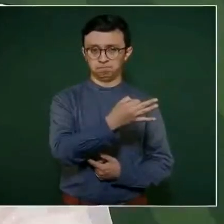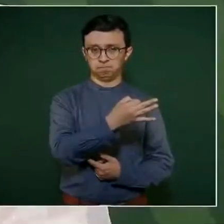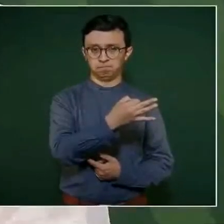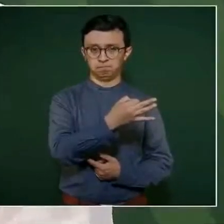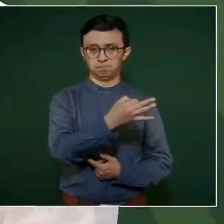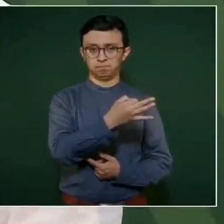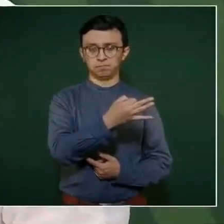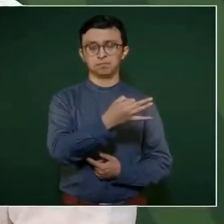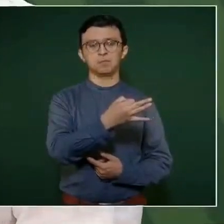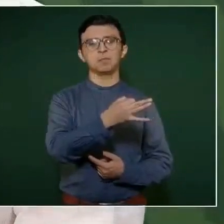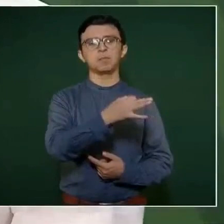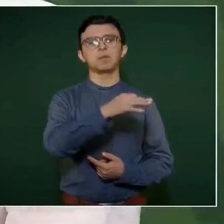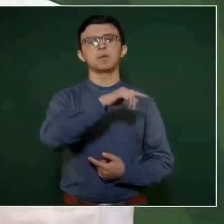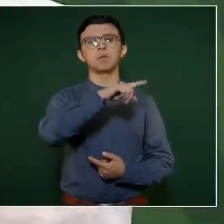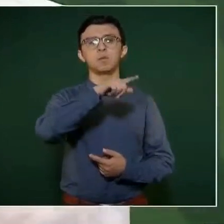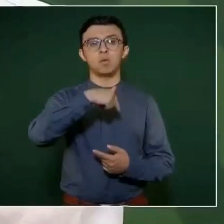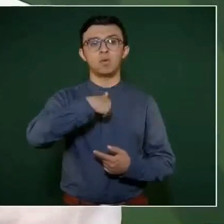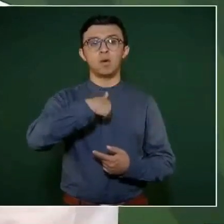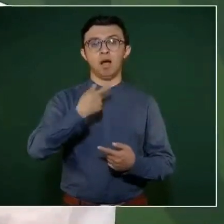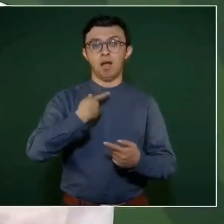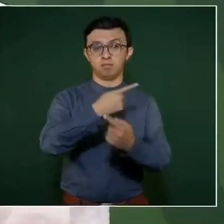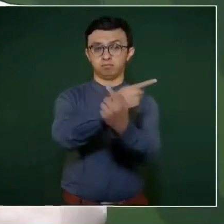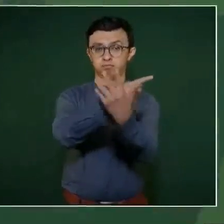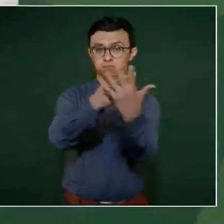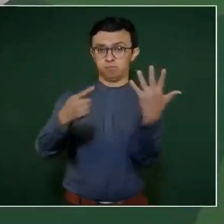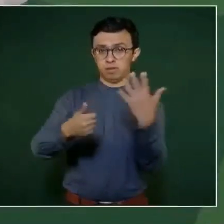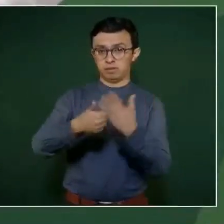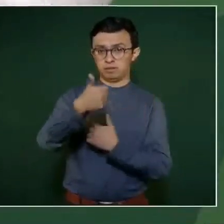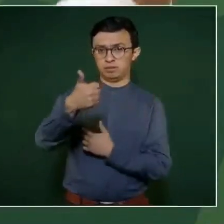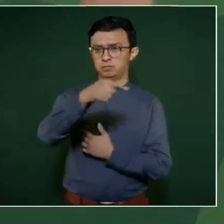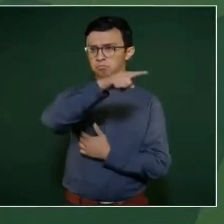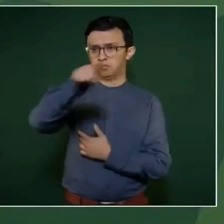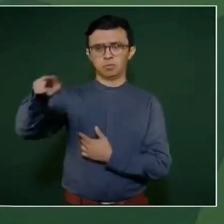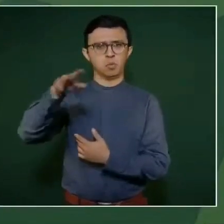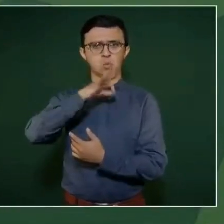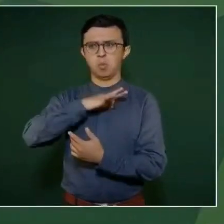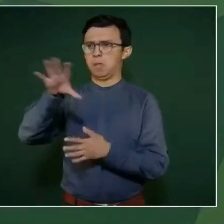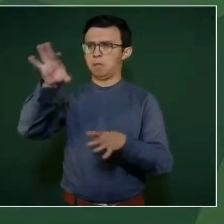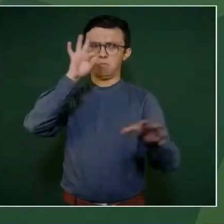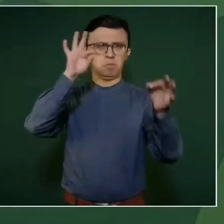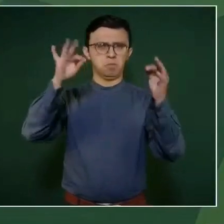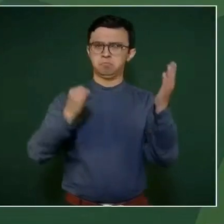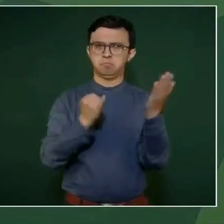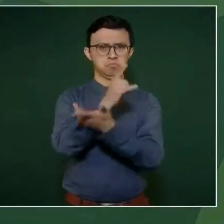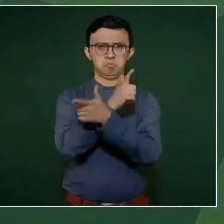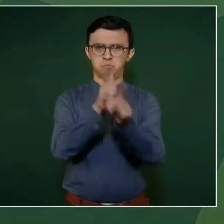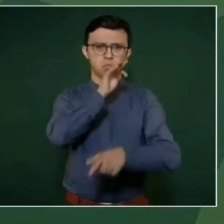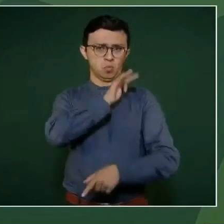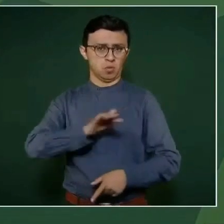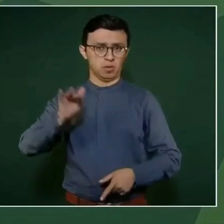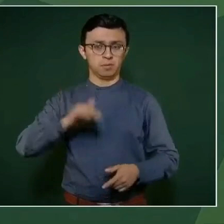el mensaje es, hay 6 y cualquiera puede ser.